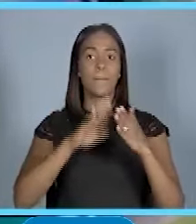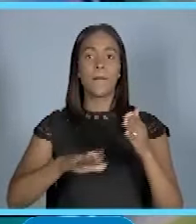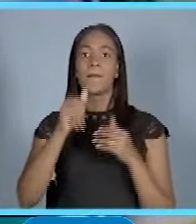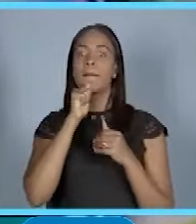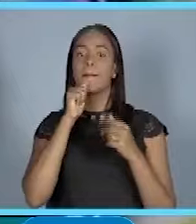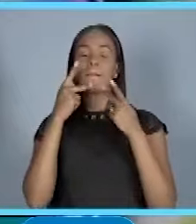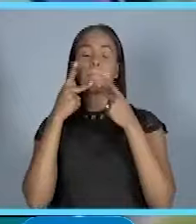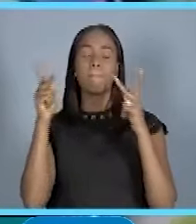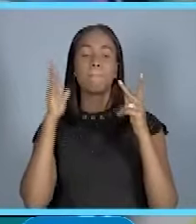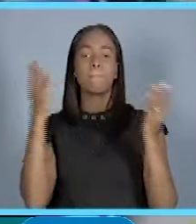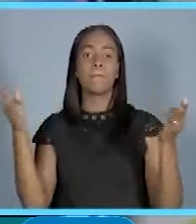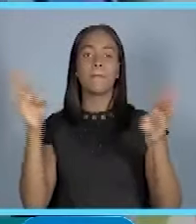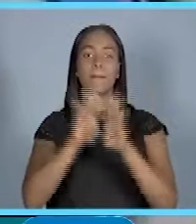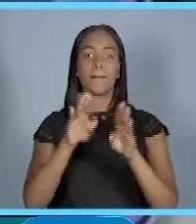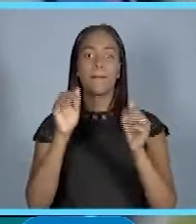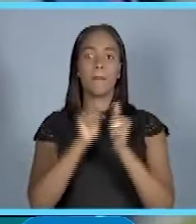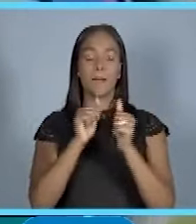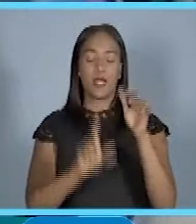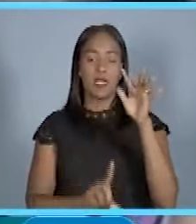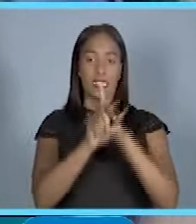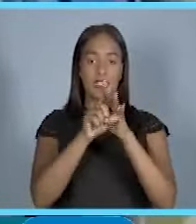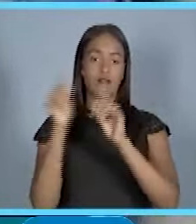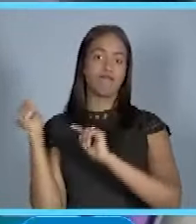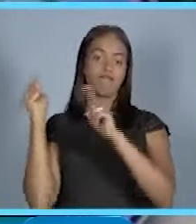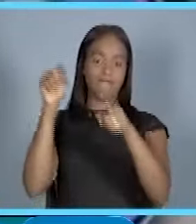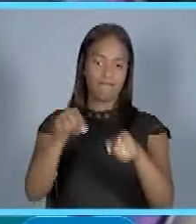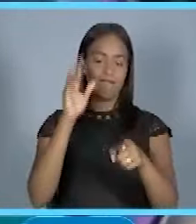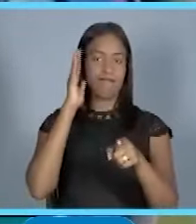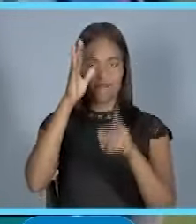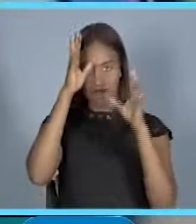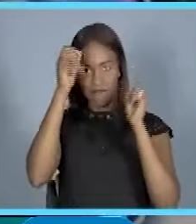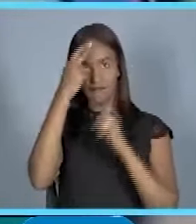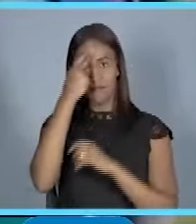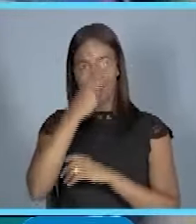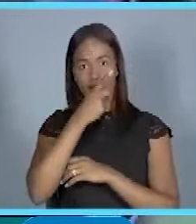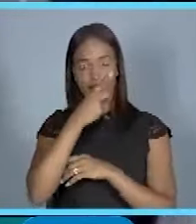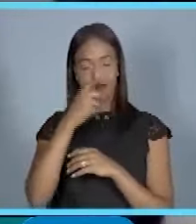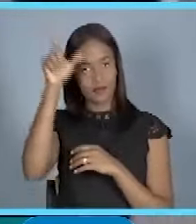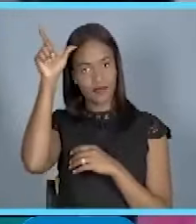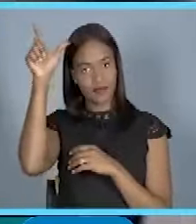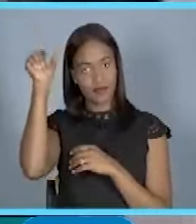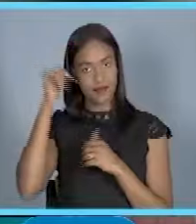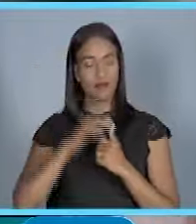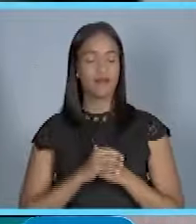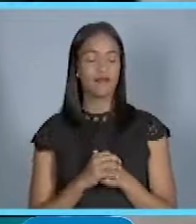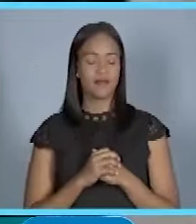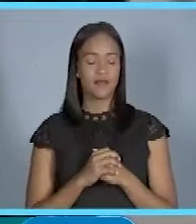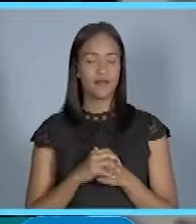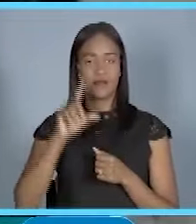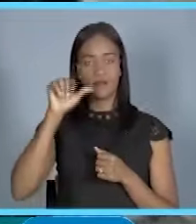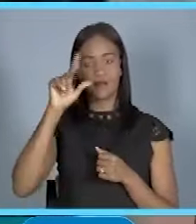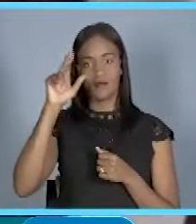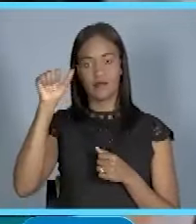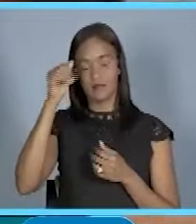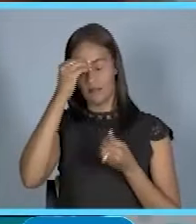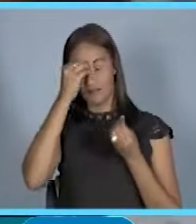público-privado, cerrará con la presencia del presidente de la República, Luis Abinader. Laura Guzmán